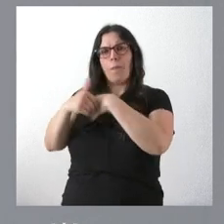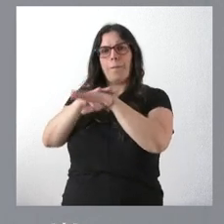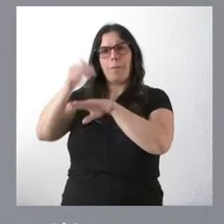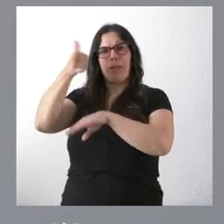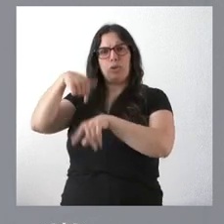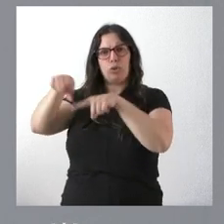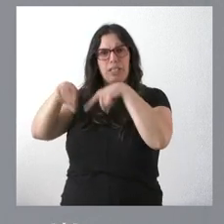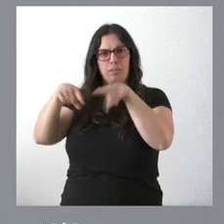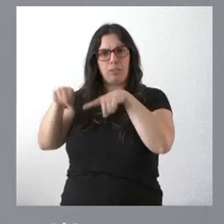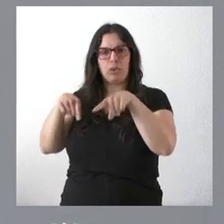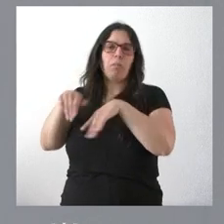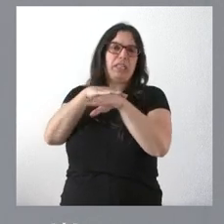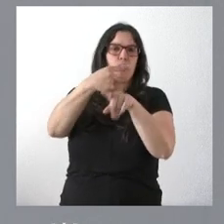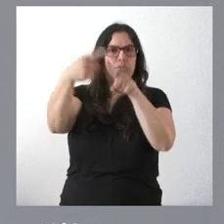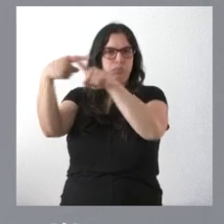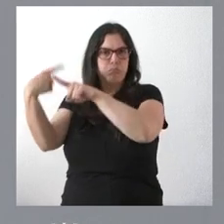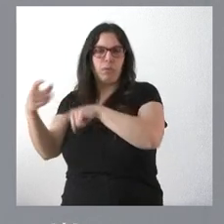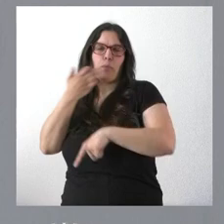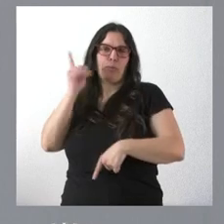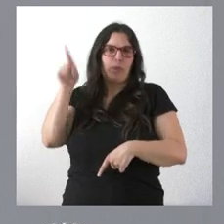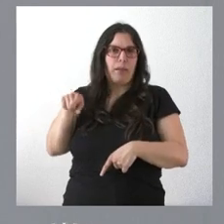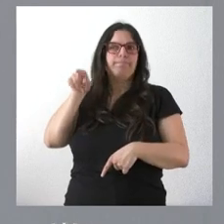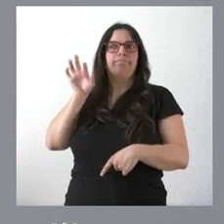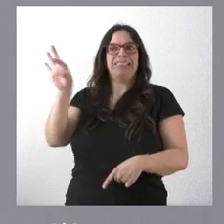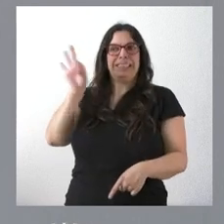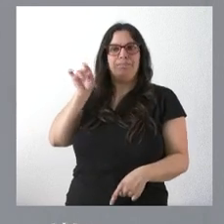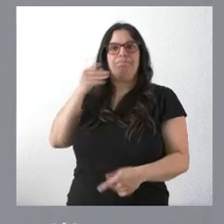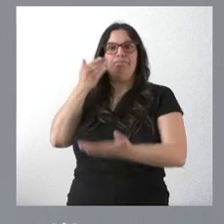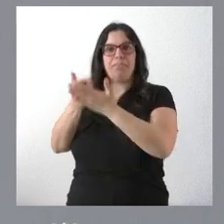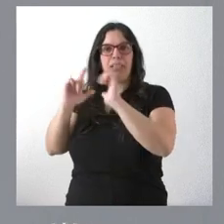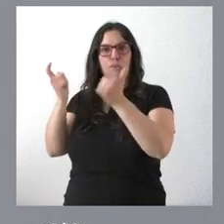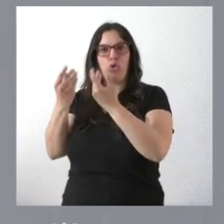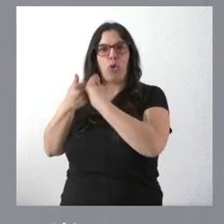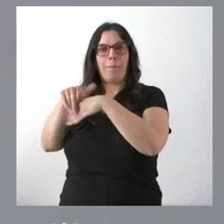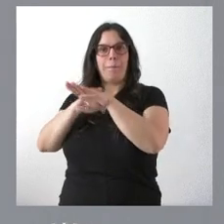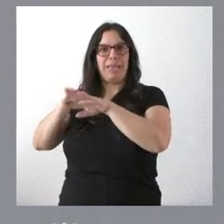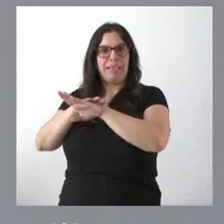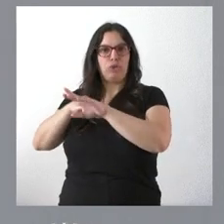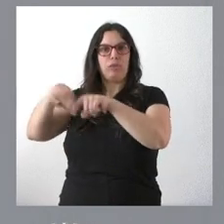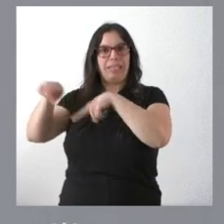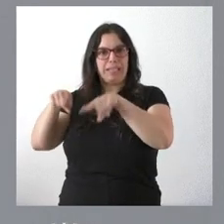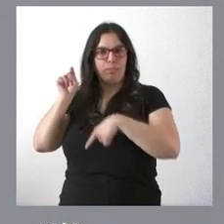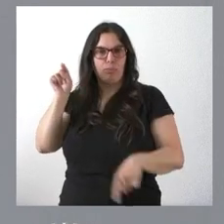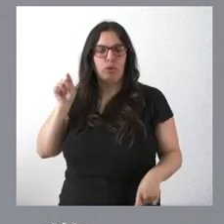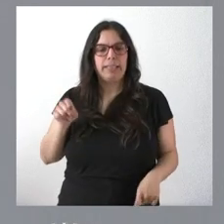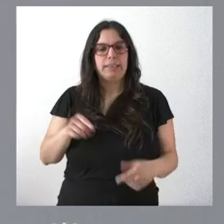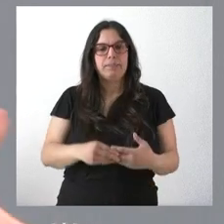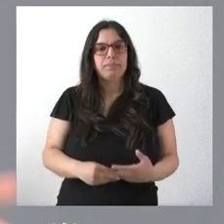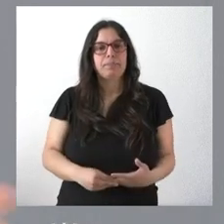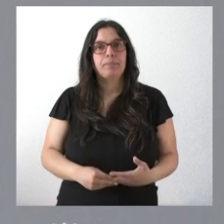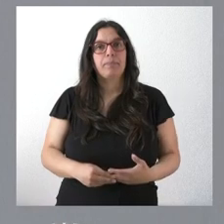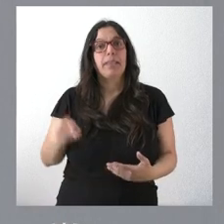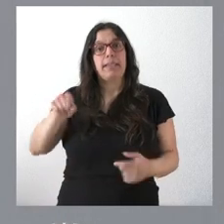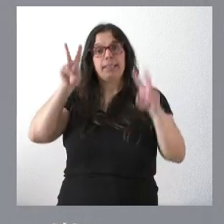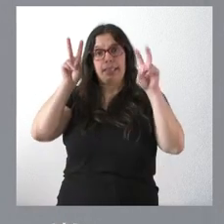reuniones a varios ministros. Entre este tipo de solicitudes de reuniones estaba el ministro de Transportes. Este es un